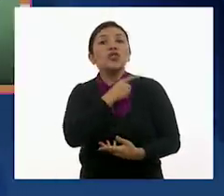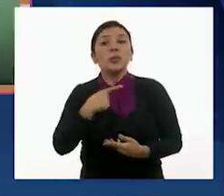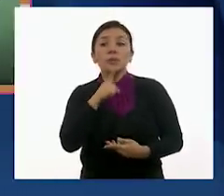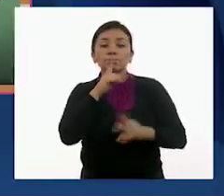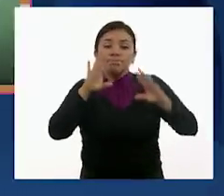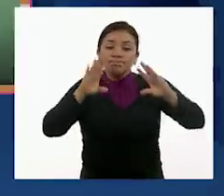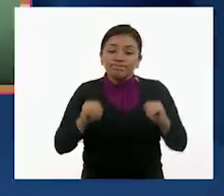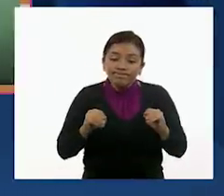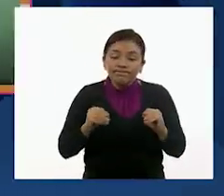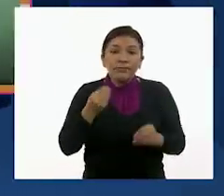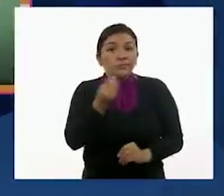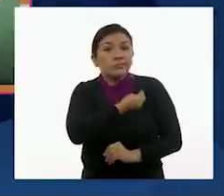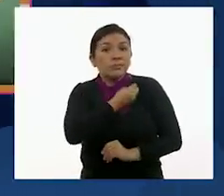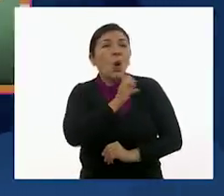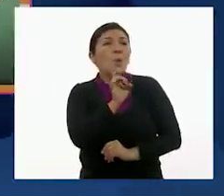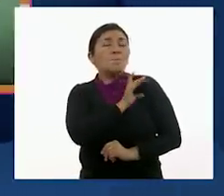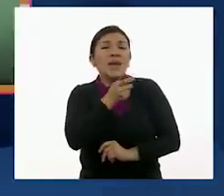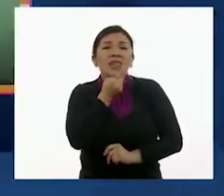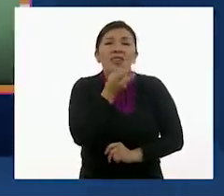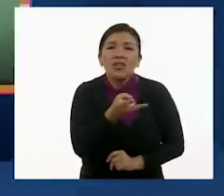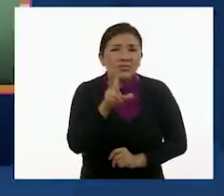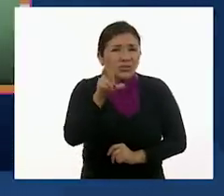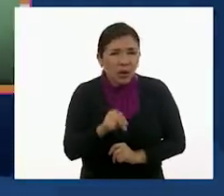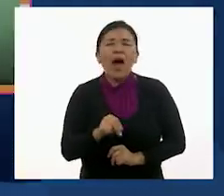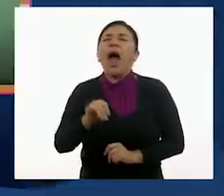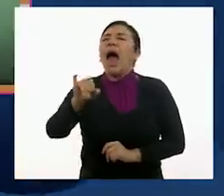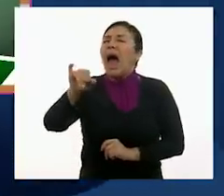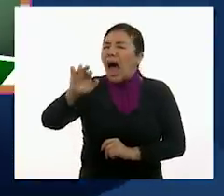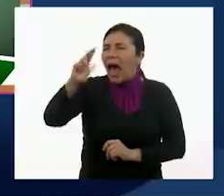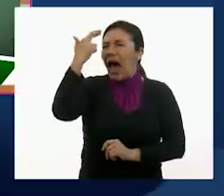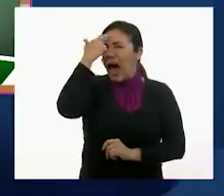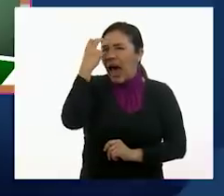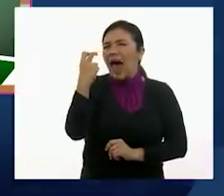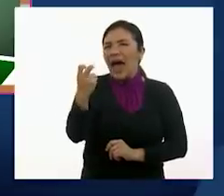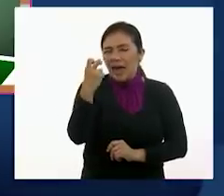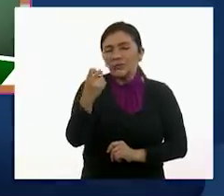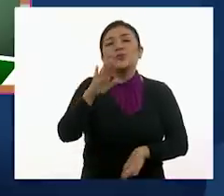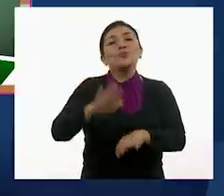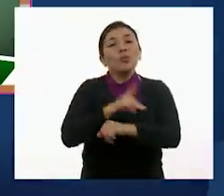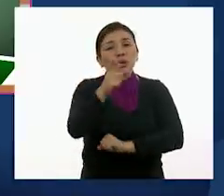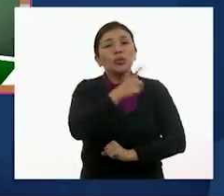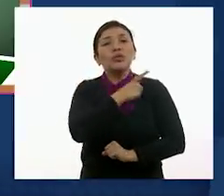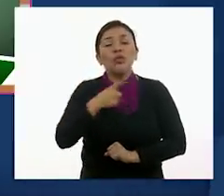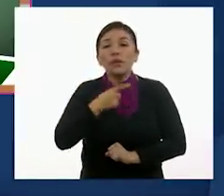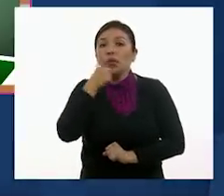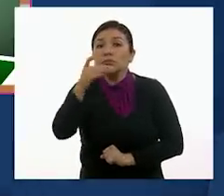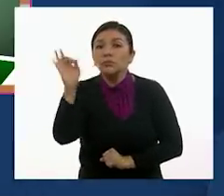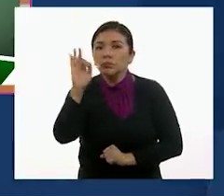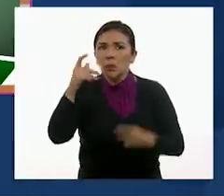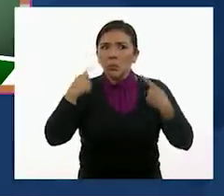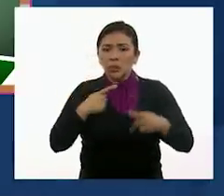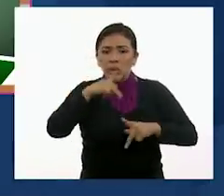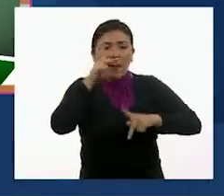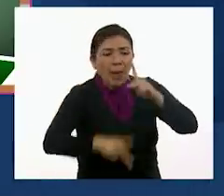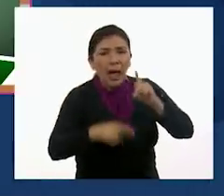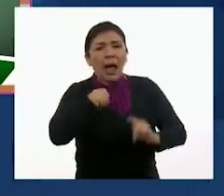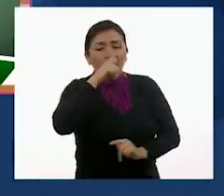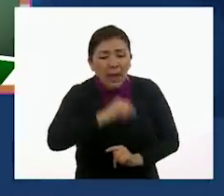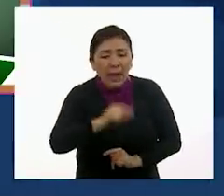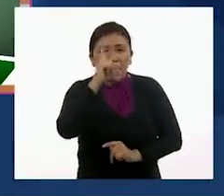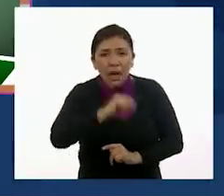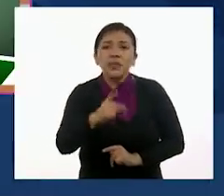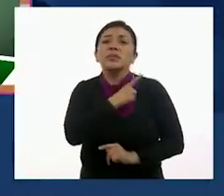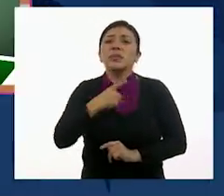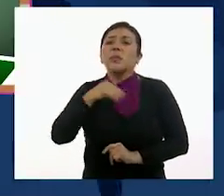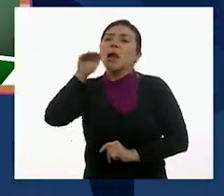quedarnos callados ni tener miedo de decir algo. ¡Ah, sí es cierto! Por eso tienes que decir algo cuando alguien no te deje hablar. Porque si no,